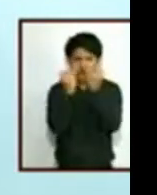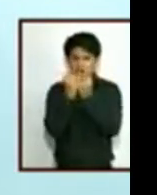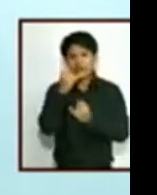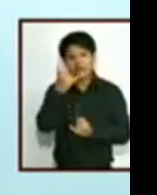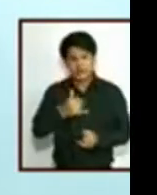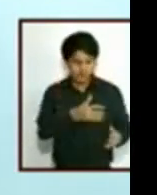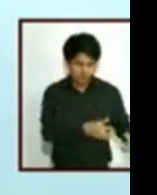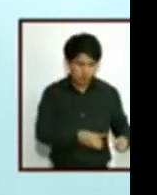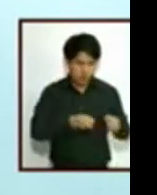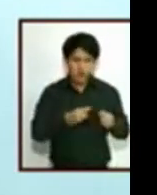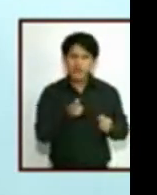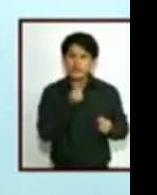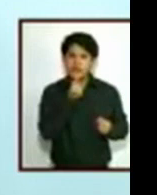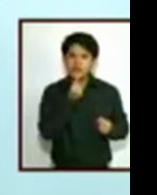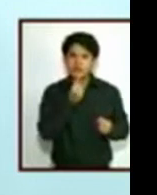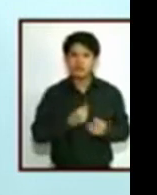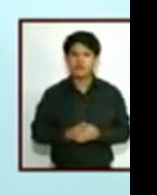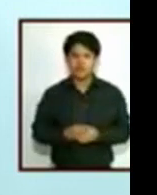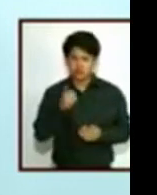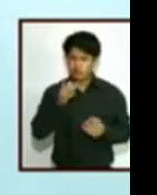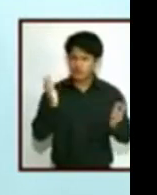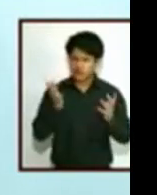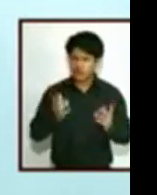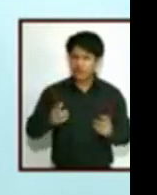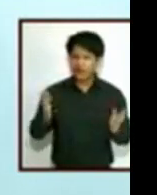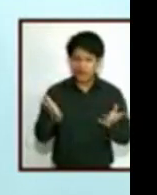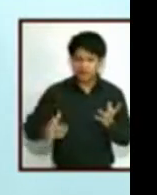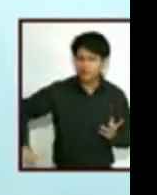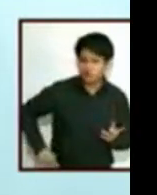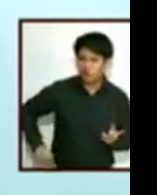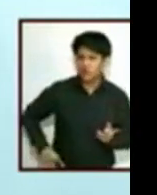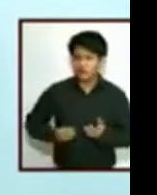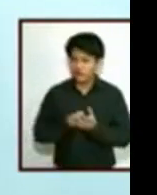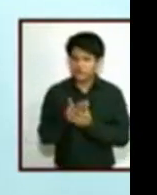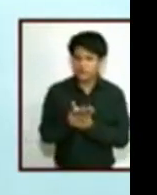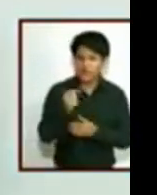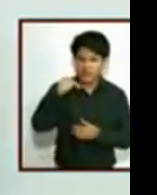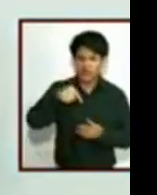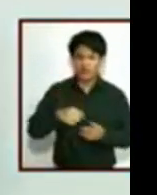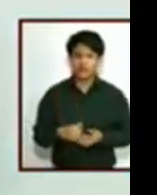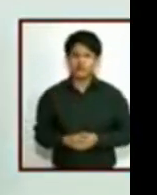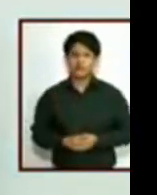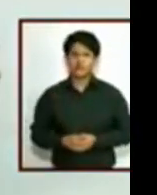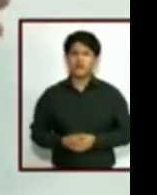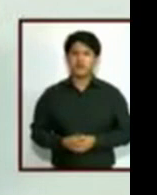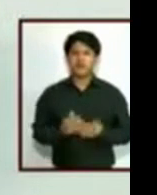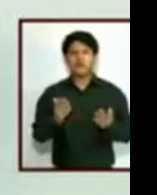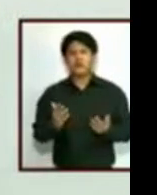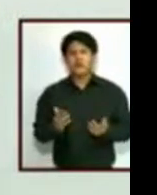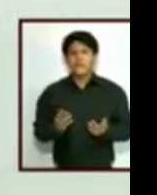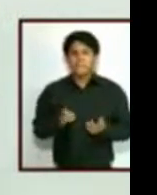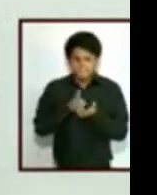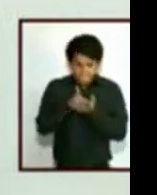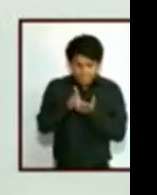adopción homo-lesbo-parental? ¿Y si promovería acciones de gobierno para impulsar leyes en esta materia? Bueno, el derecho